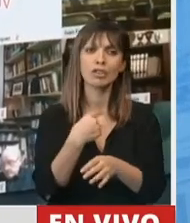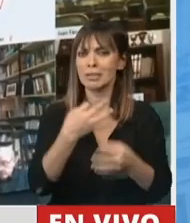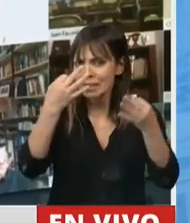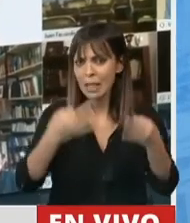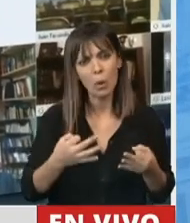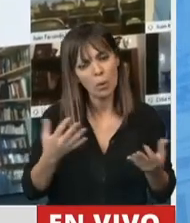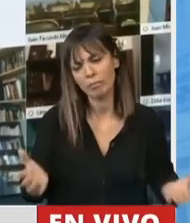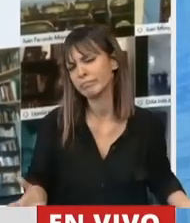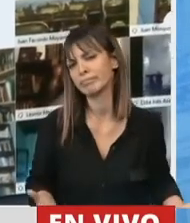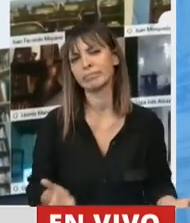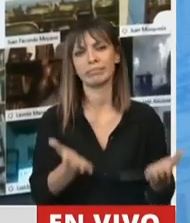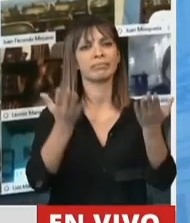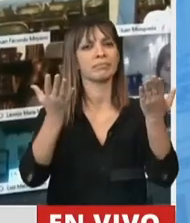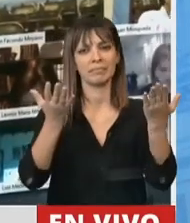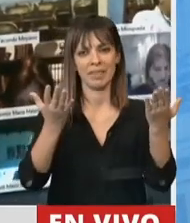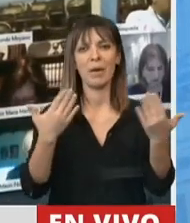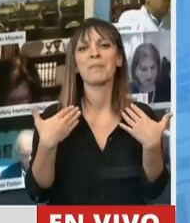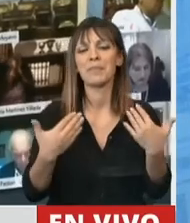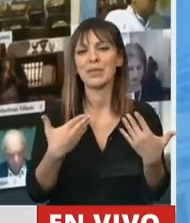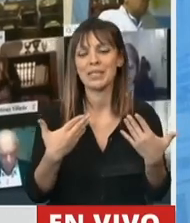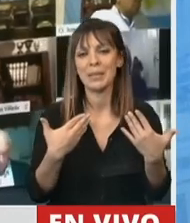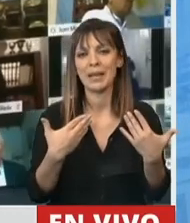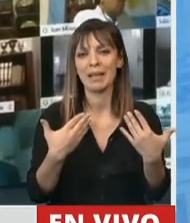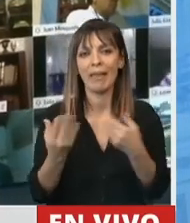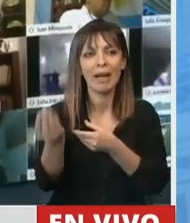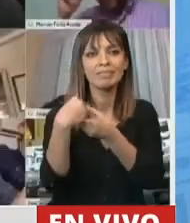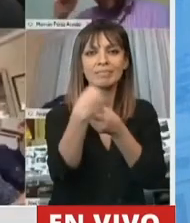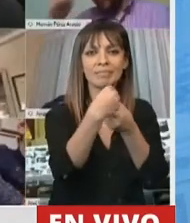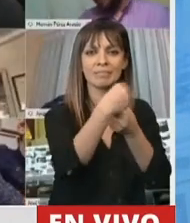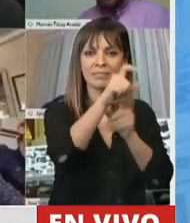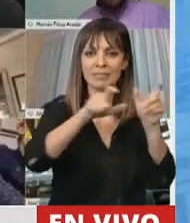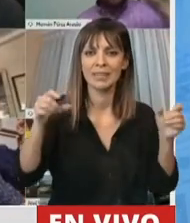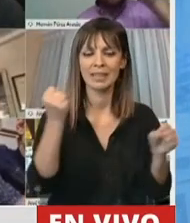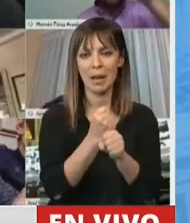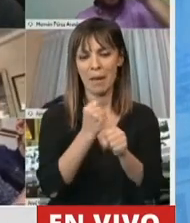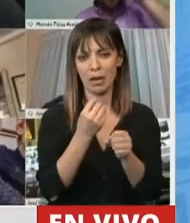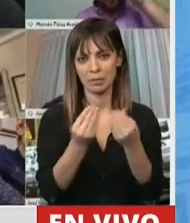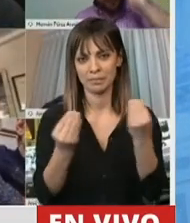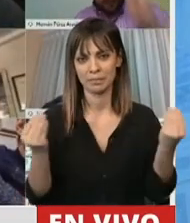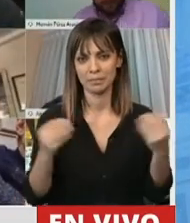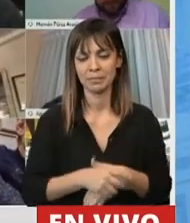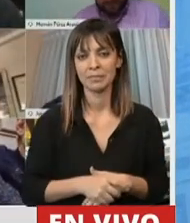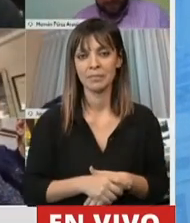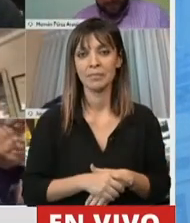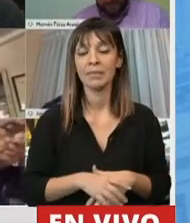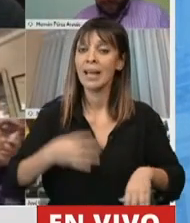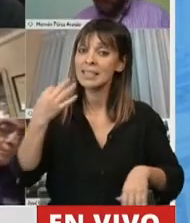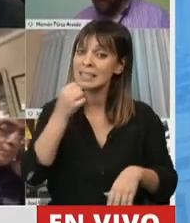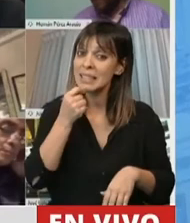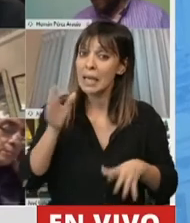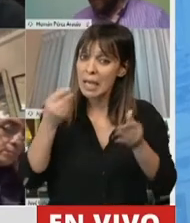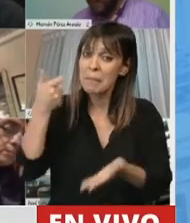fortaleciendo seguramente la posibilidad de la inserción laboral. Cuanto trabajemos más en la educación,